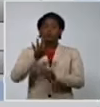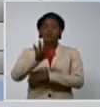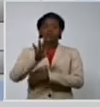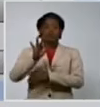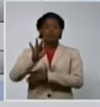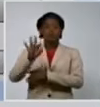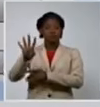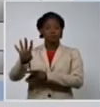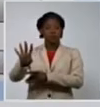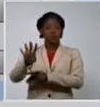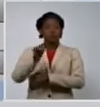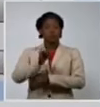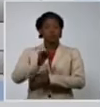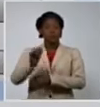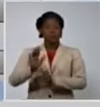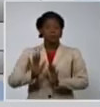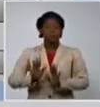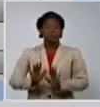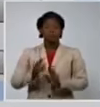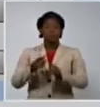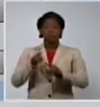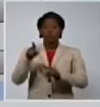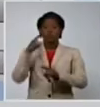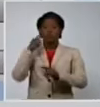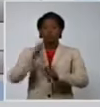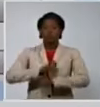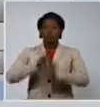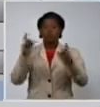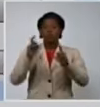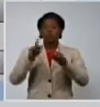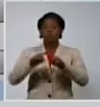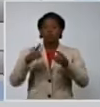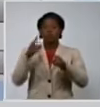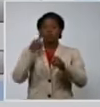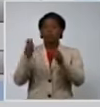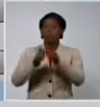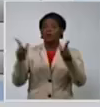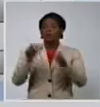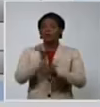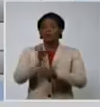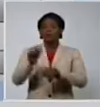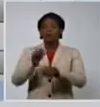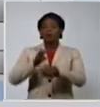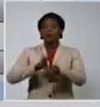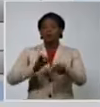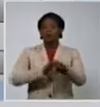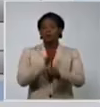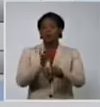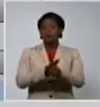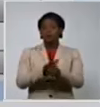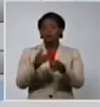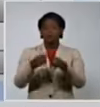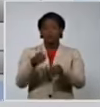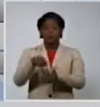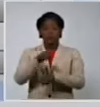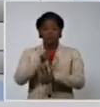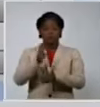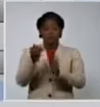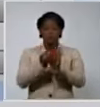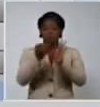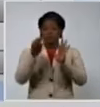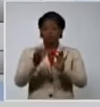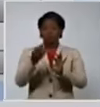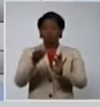439.584, por lo tanto, sigue siendo una cifra muy elevada. Y con este número de confirmados ayer, pues ya